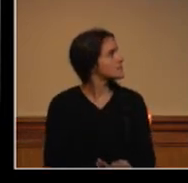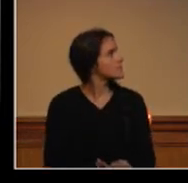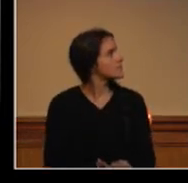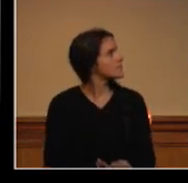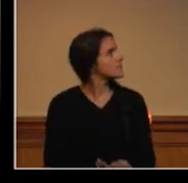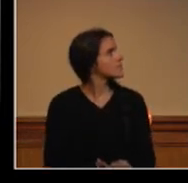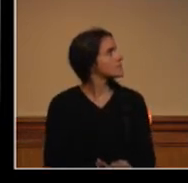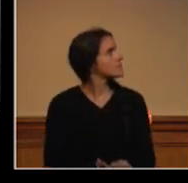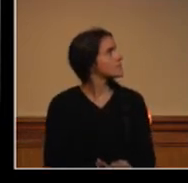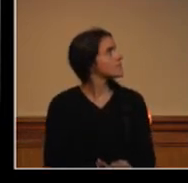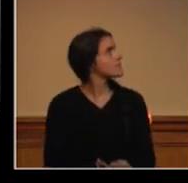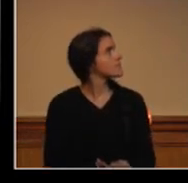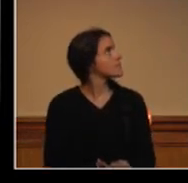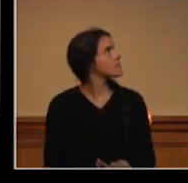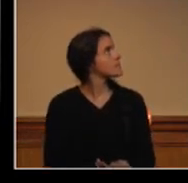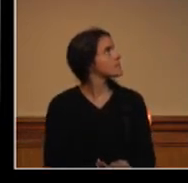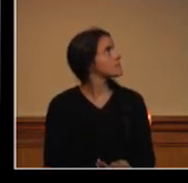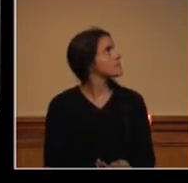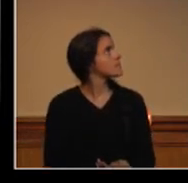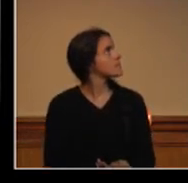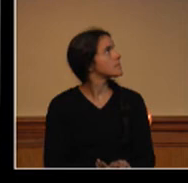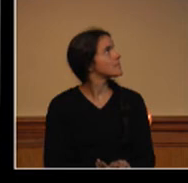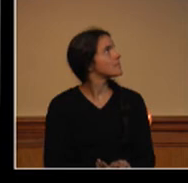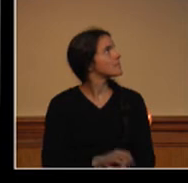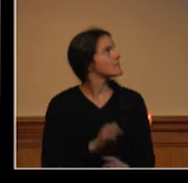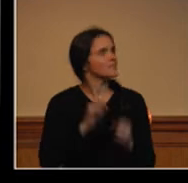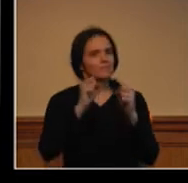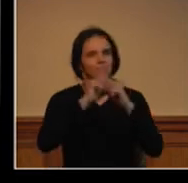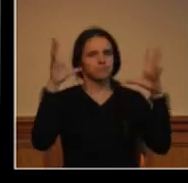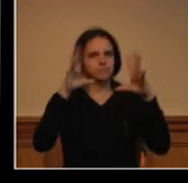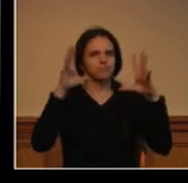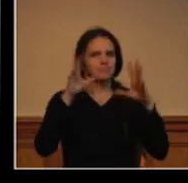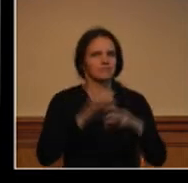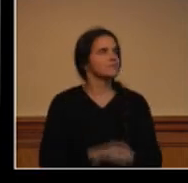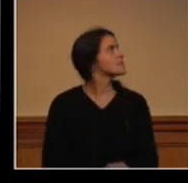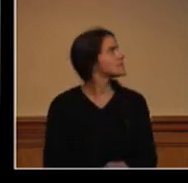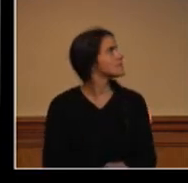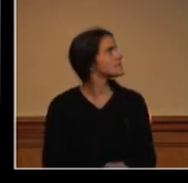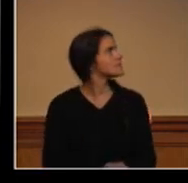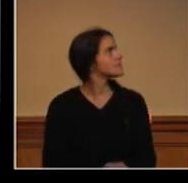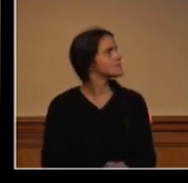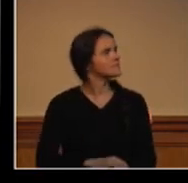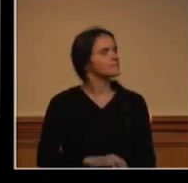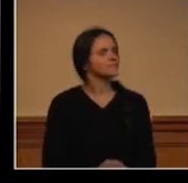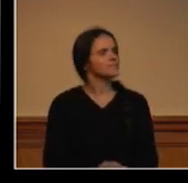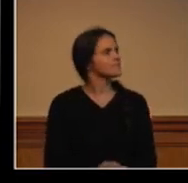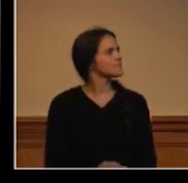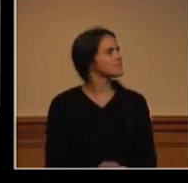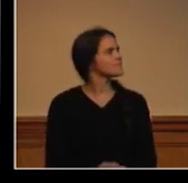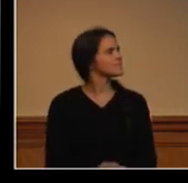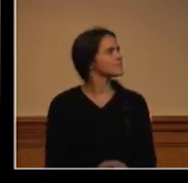Bueno, podemos usar quizás la bomba para desaparecer todo e irnos a las secciones